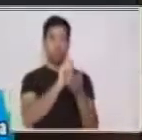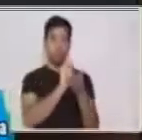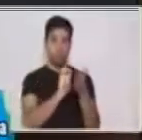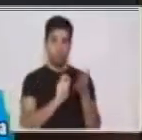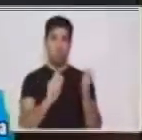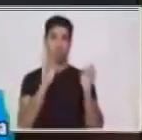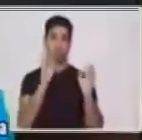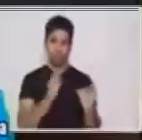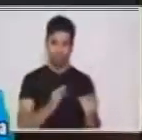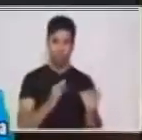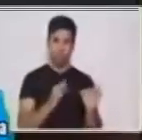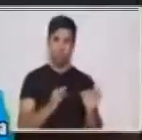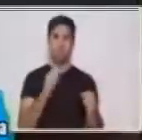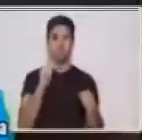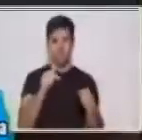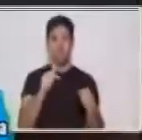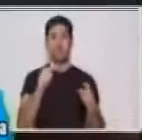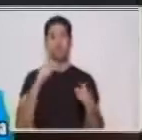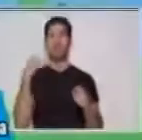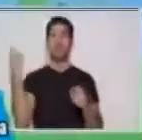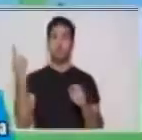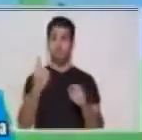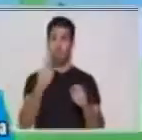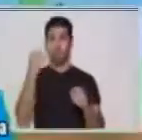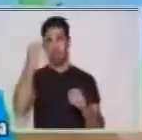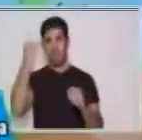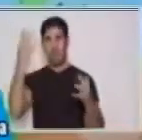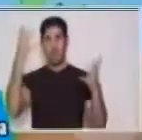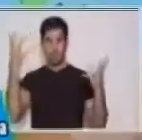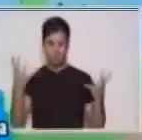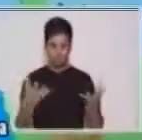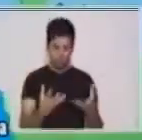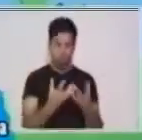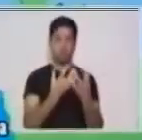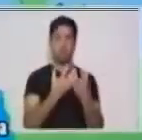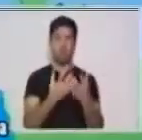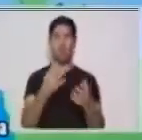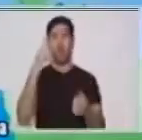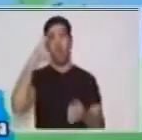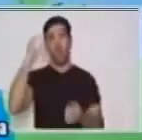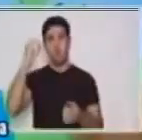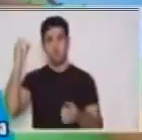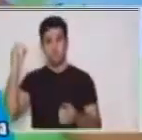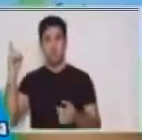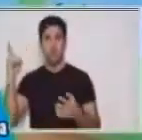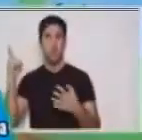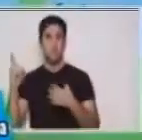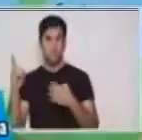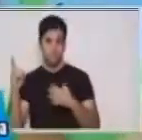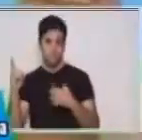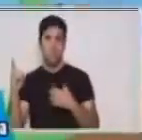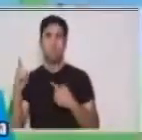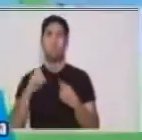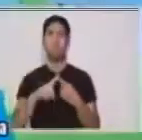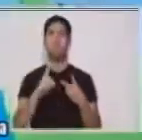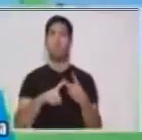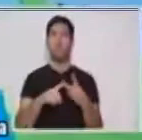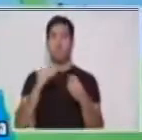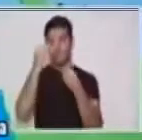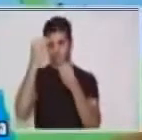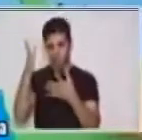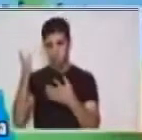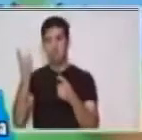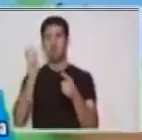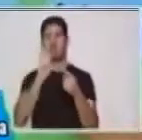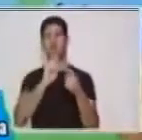válidos que encierre esa idea. Opiniones de expertos, voy a buscar datos y